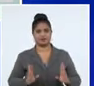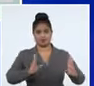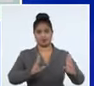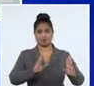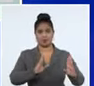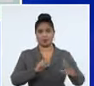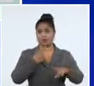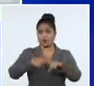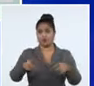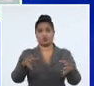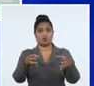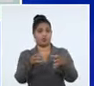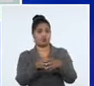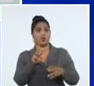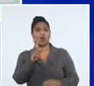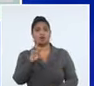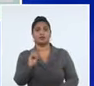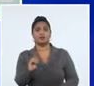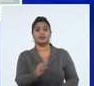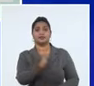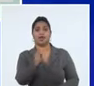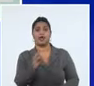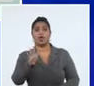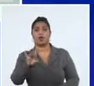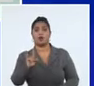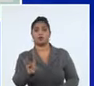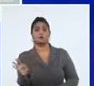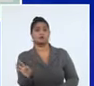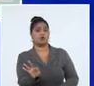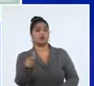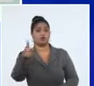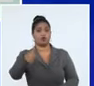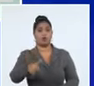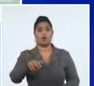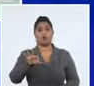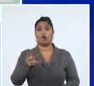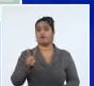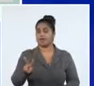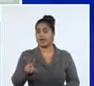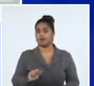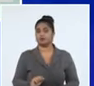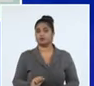a 45, pues Jovellanos, Venezuela y Santiago de Cuba